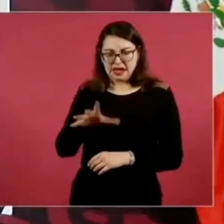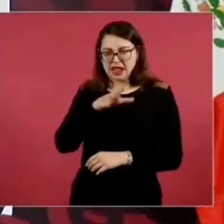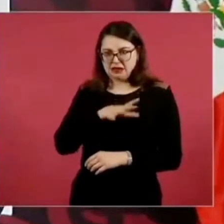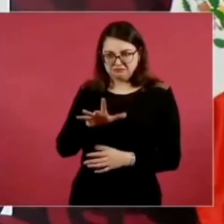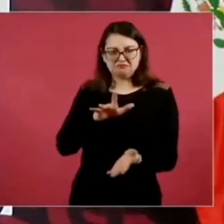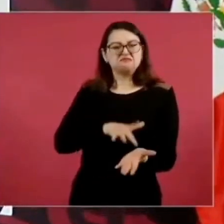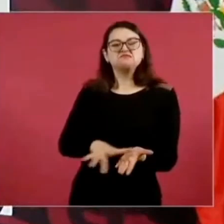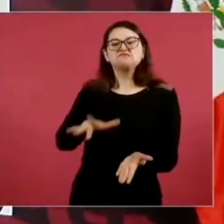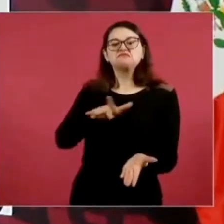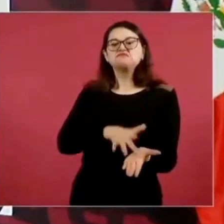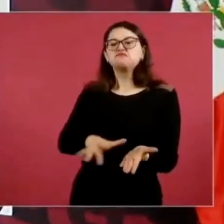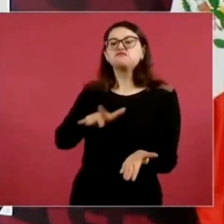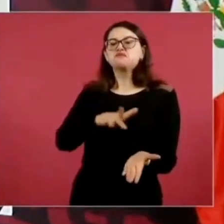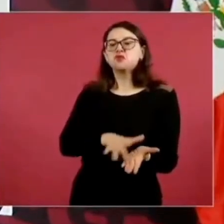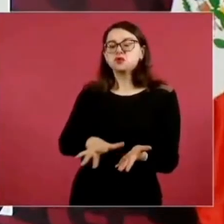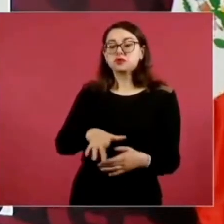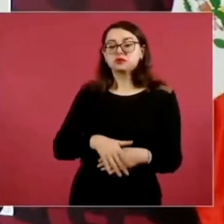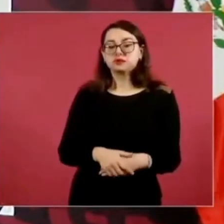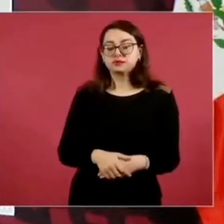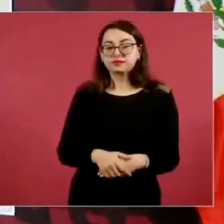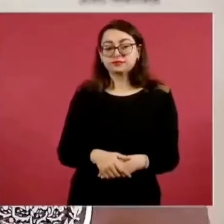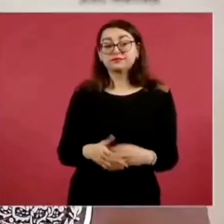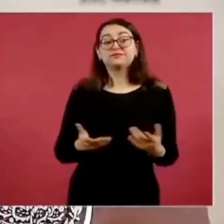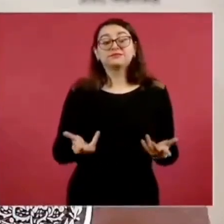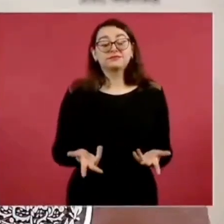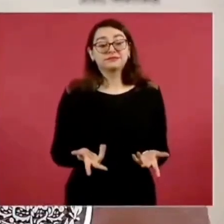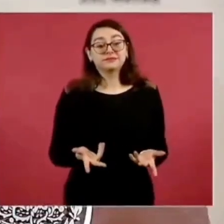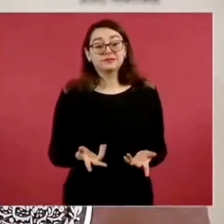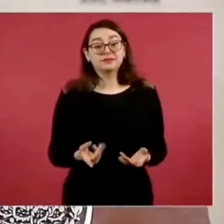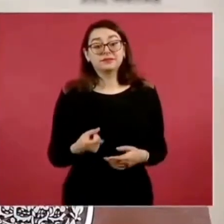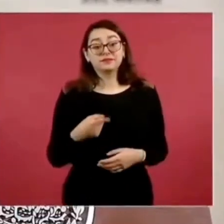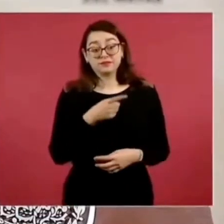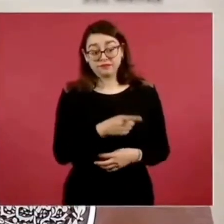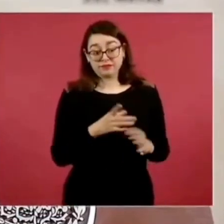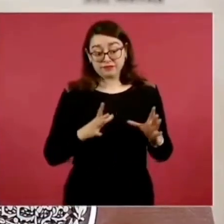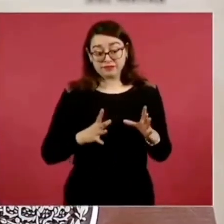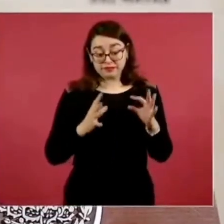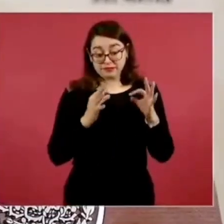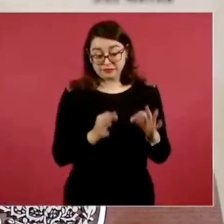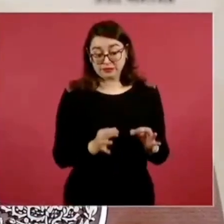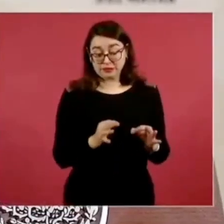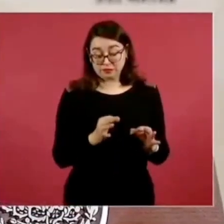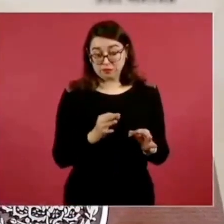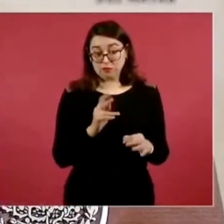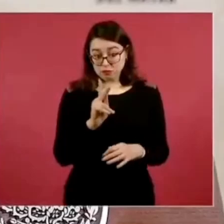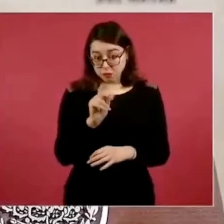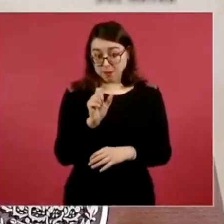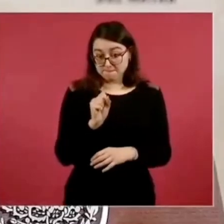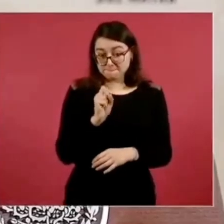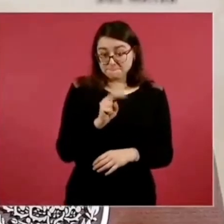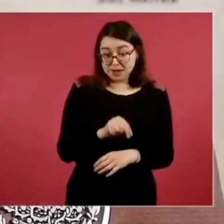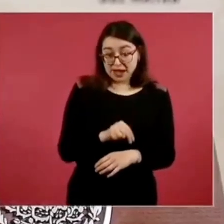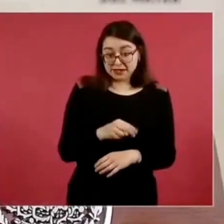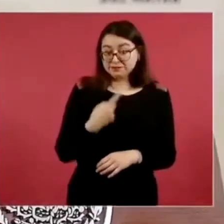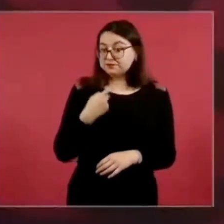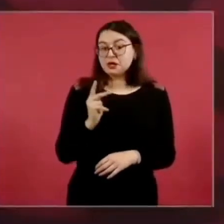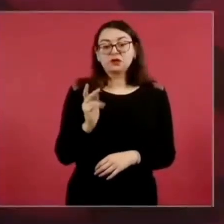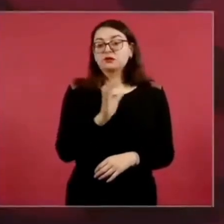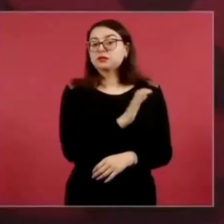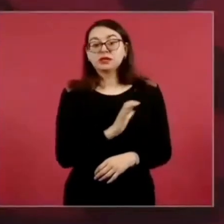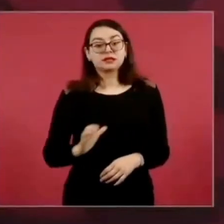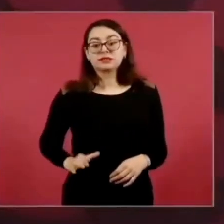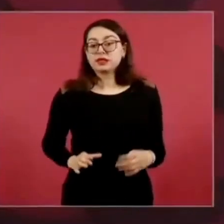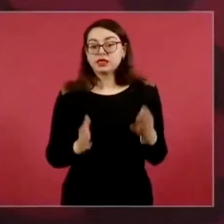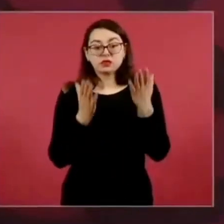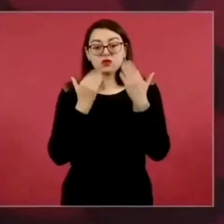aunque ya se había fundado el PAN en el 39, no presentan candidato